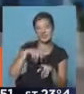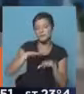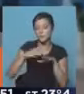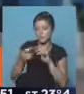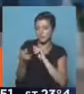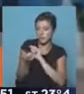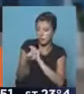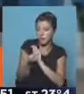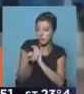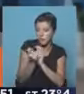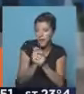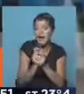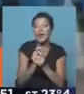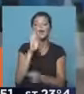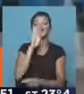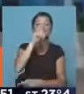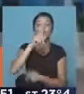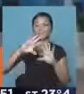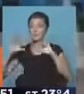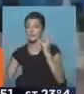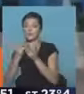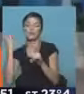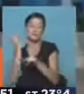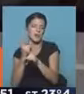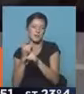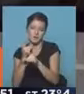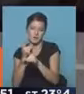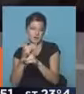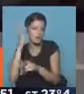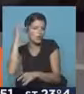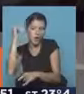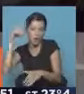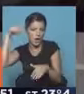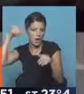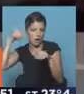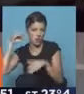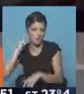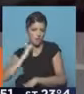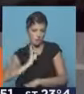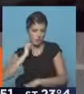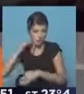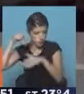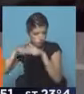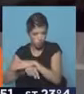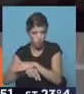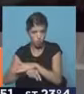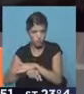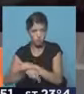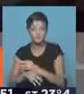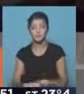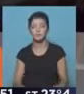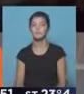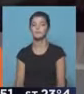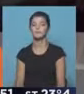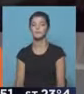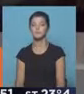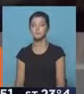eeuu y en el mundo siempre tendencia muy conservadora mucho del resentimiento que tiene esta